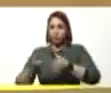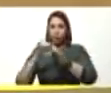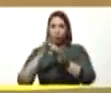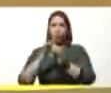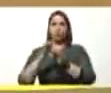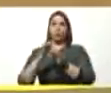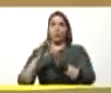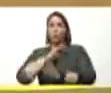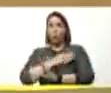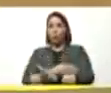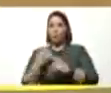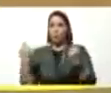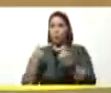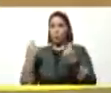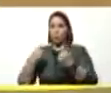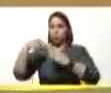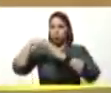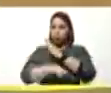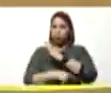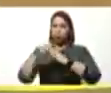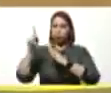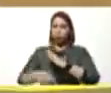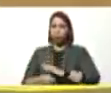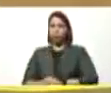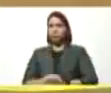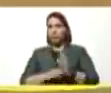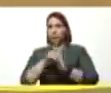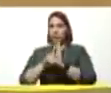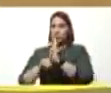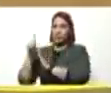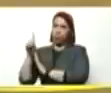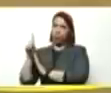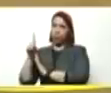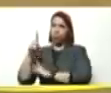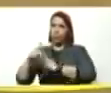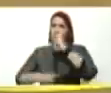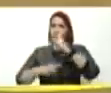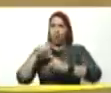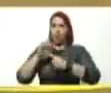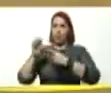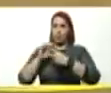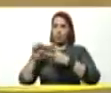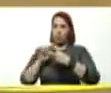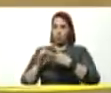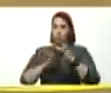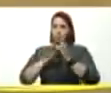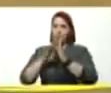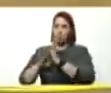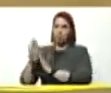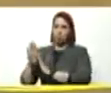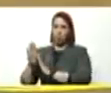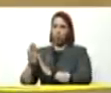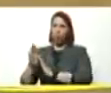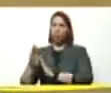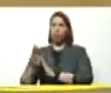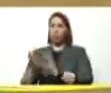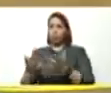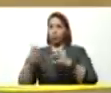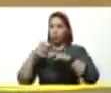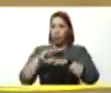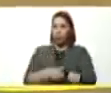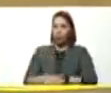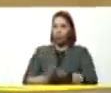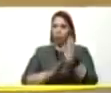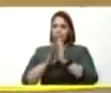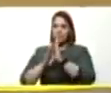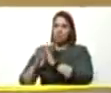popular. Profundizar, mi comandante presidente, en el desarrollo de los planes estratégicos de desarrollo local para articular el crecimiento urbano